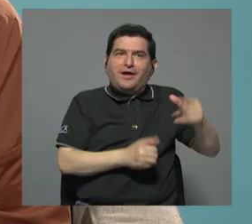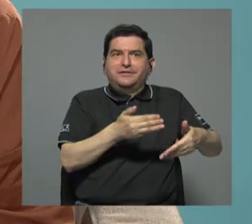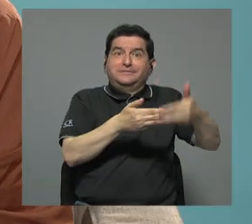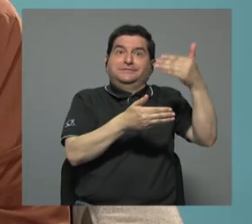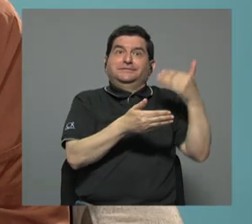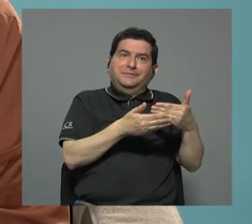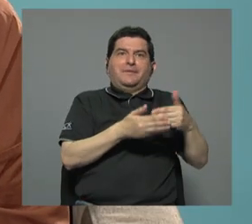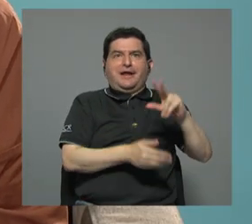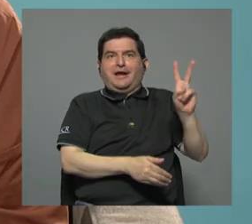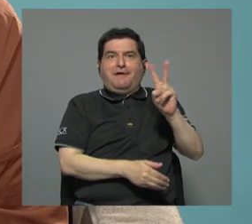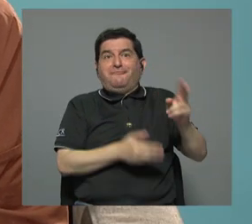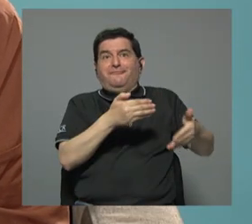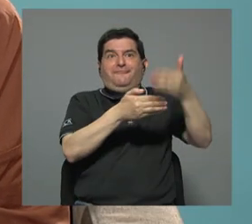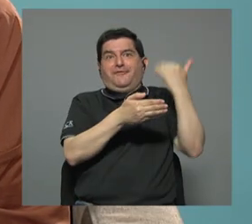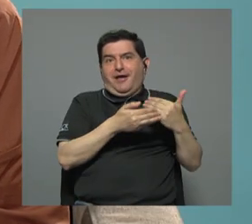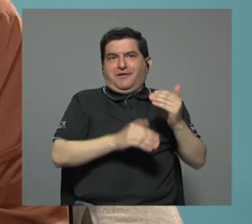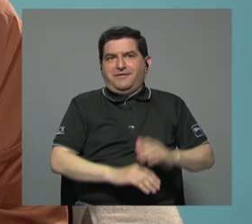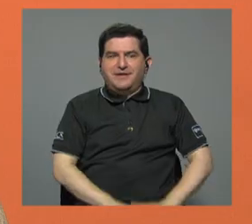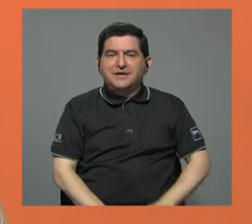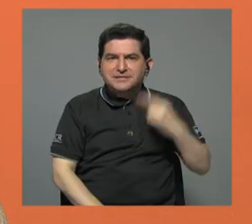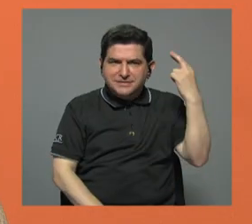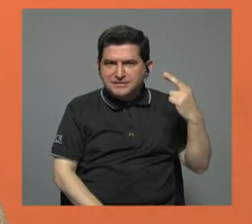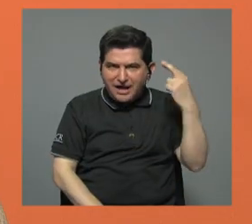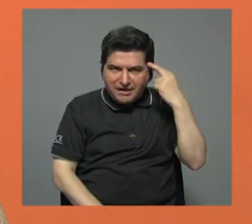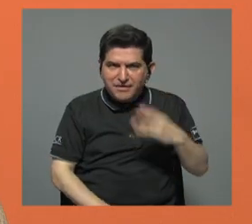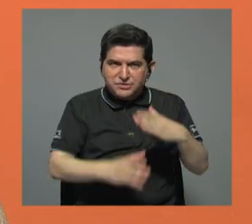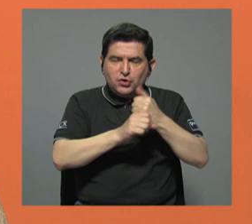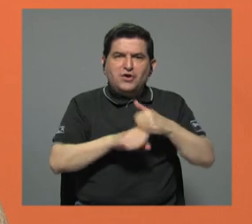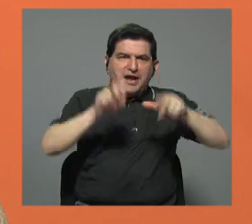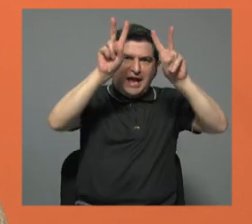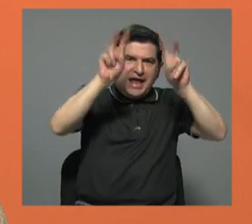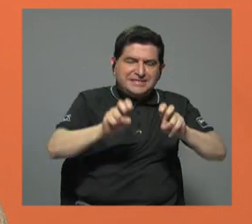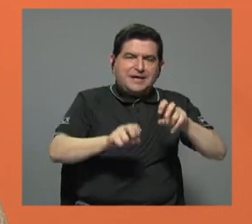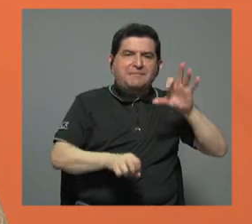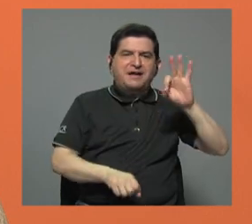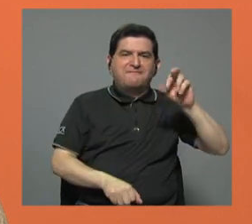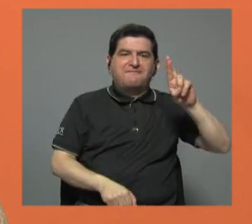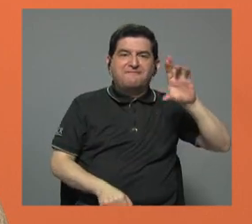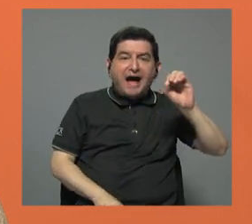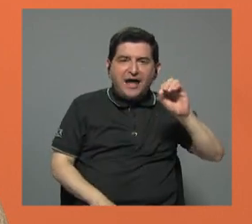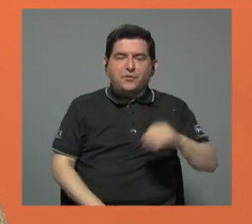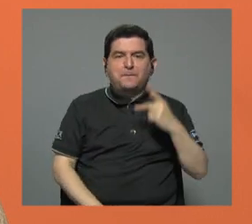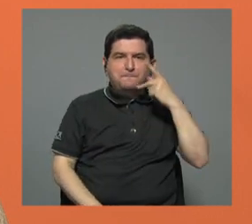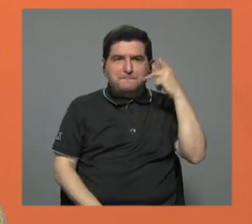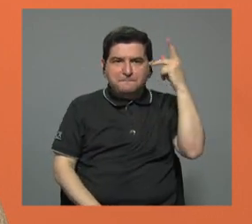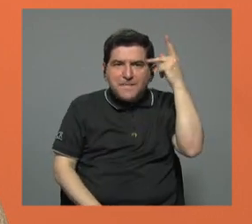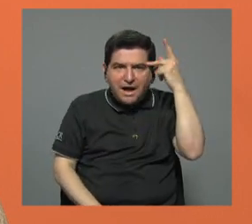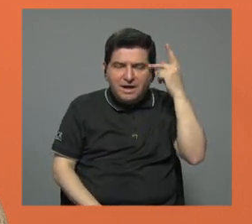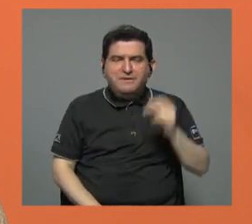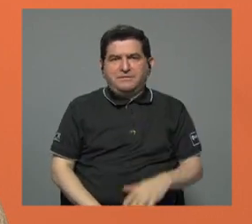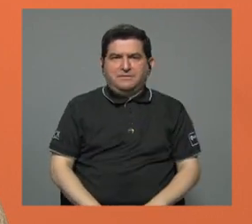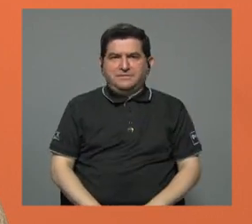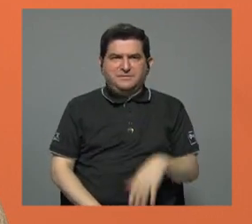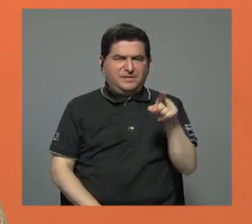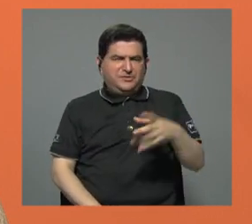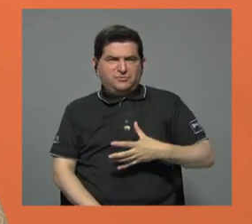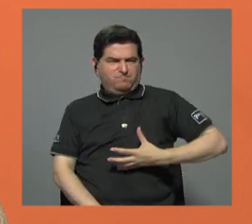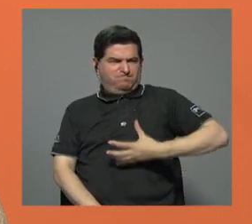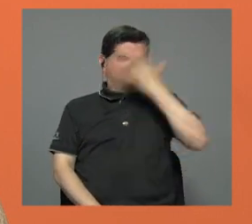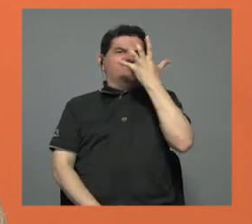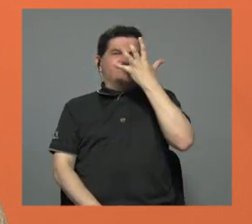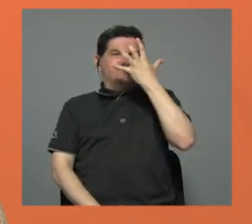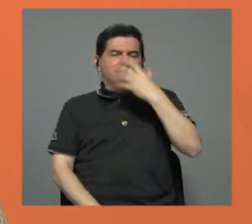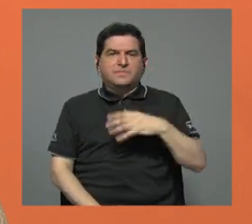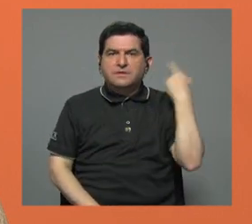el viernes anterior cuando bueno a raíz de la realización de las pruebas paro algunos padres y madres se indignaron